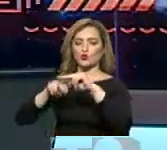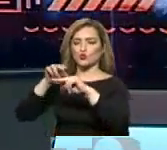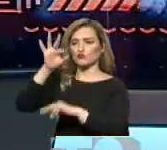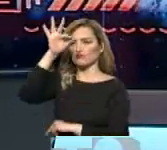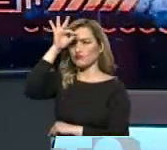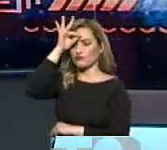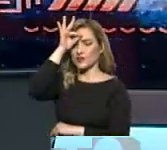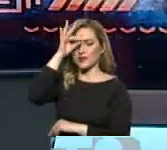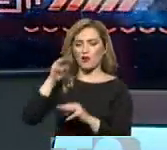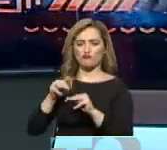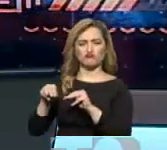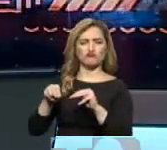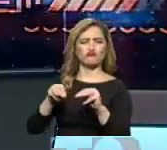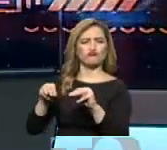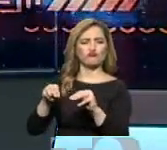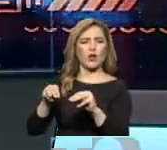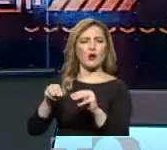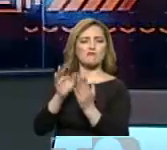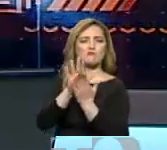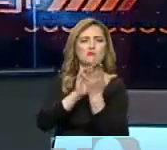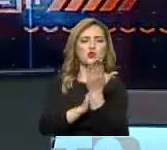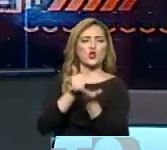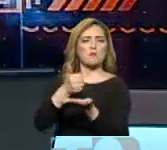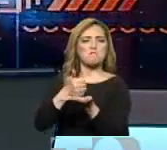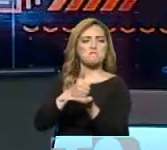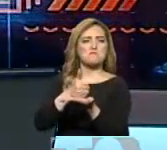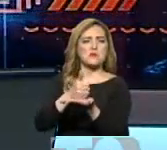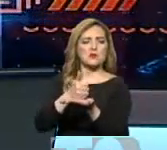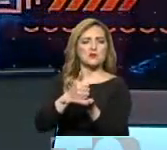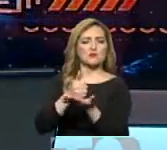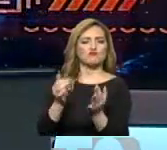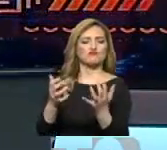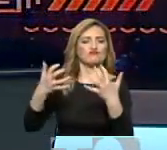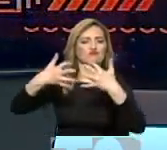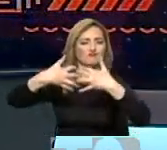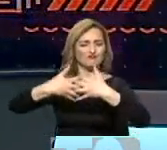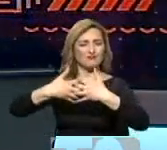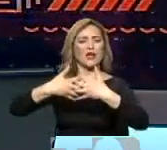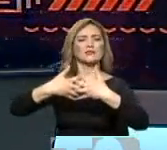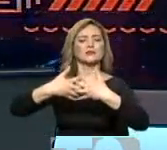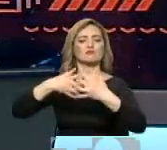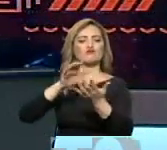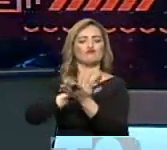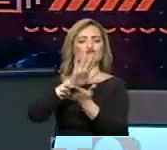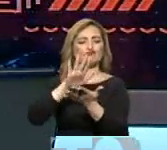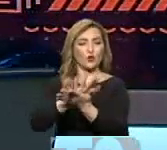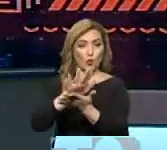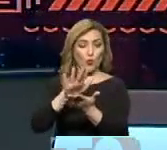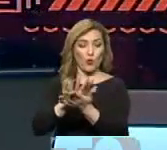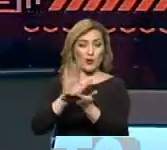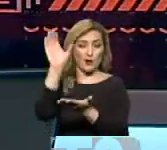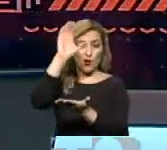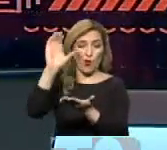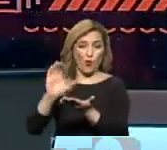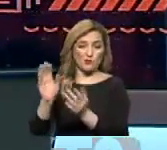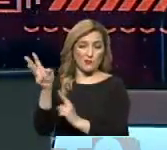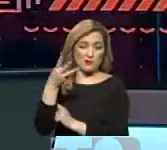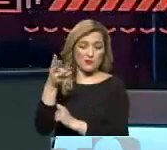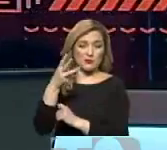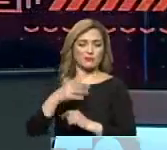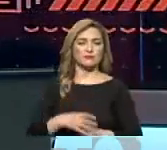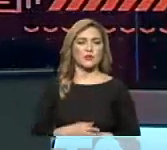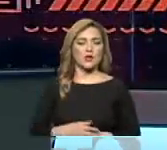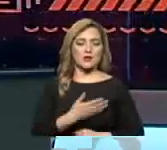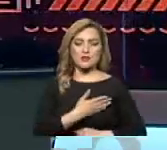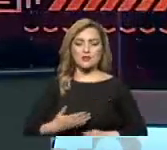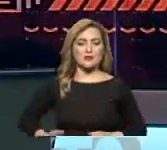un proyecto piloto de clases semipresenciales en escuelas rurales de la costa y un pedido del presidente Moreno a la justicia para que actúe